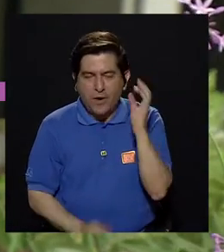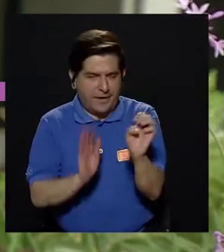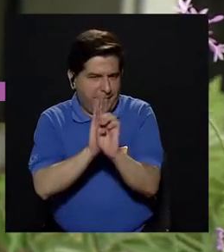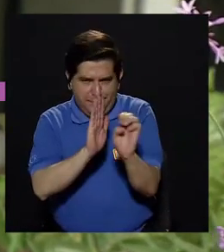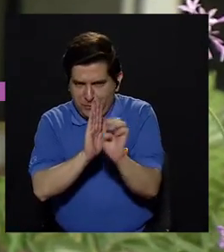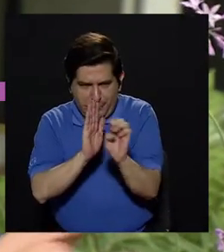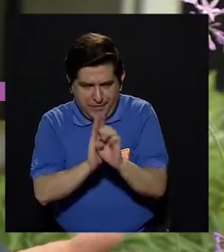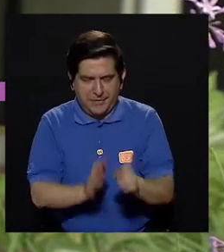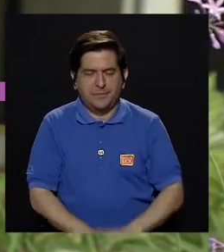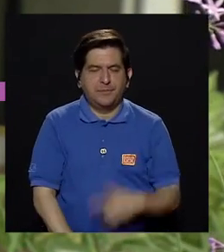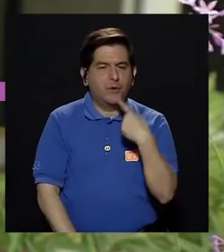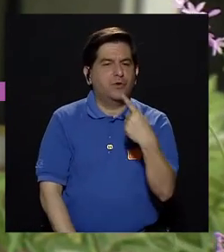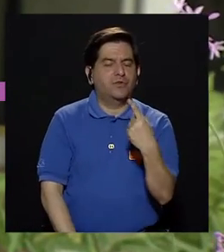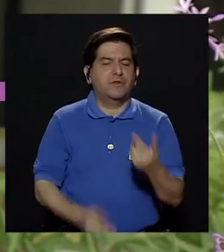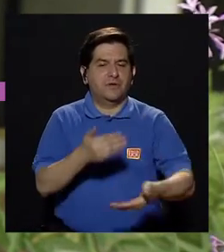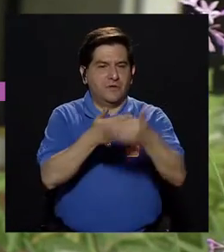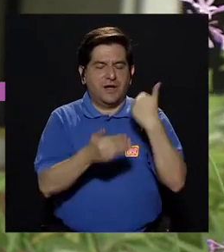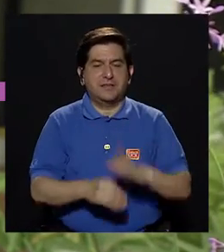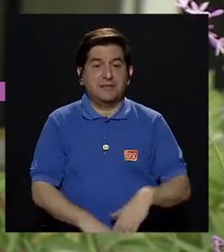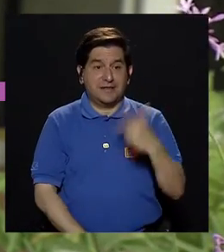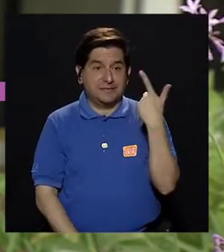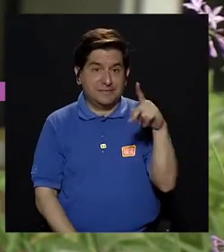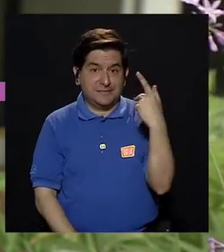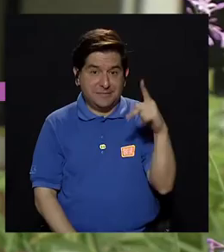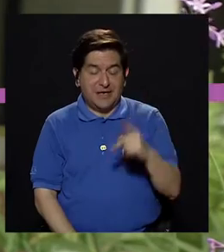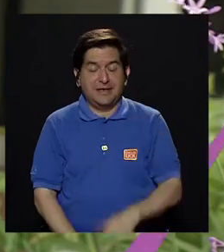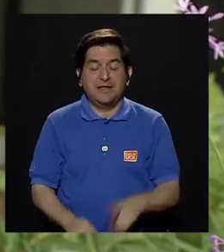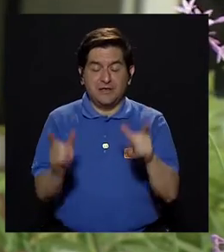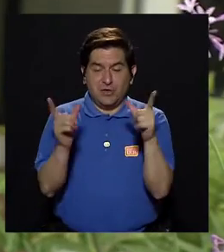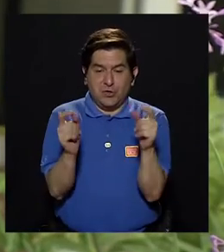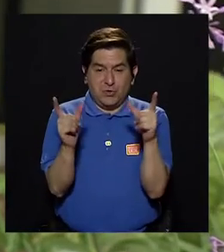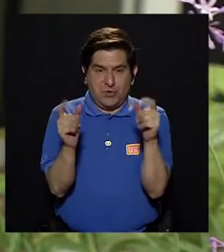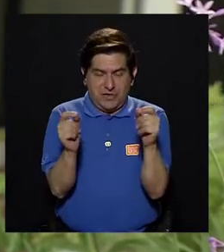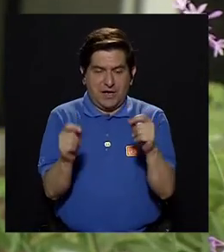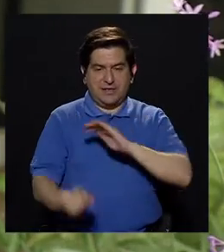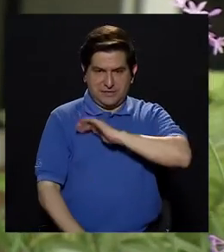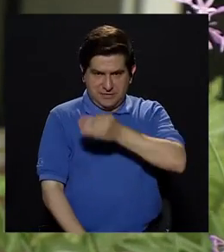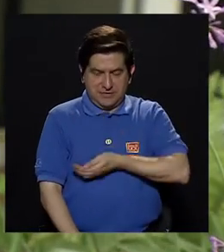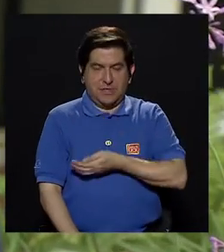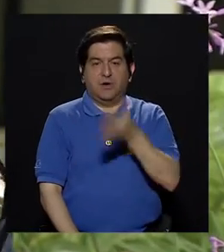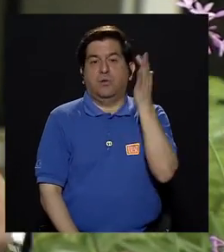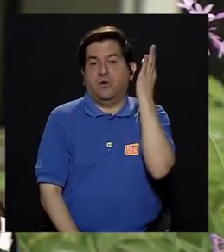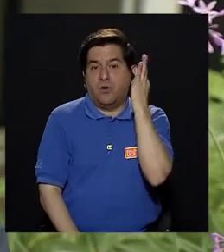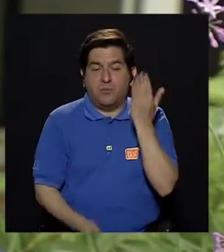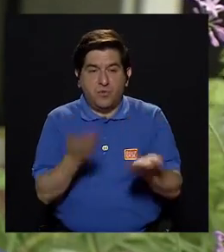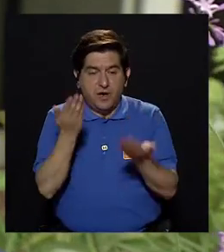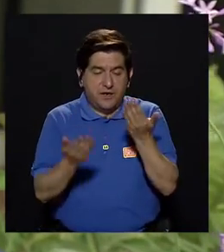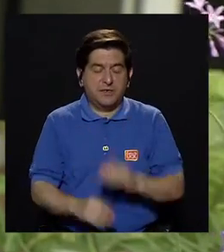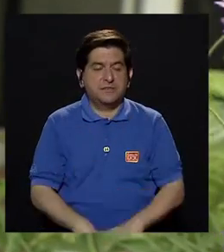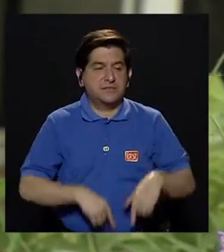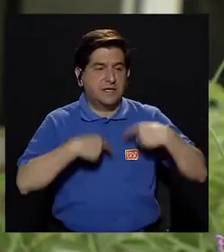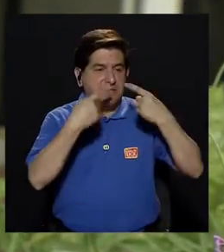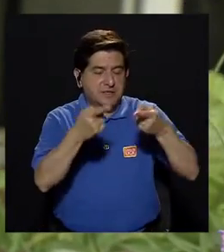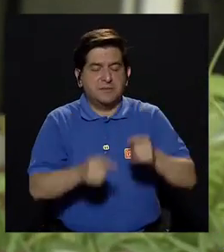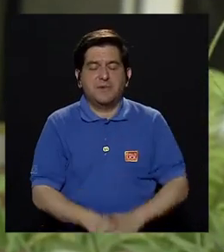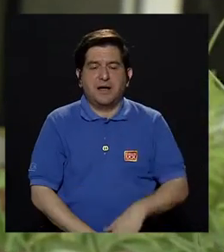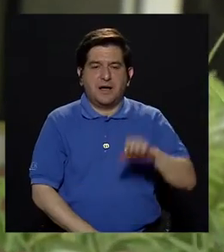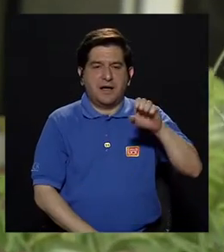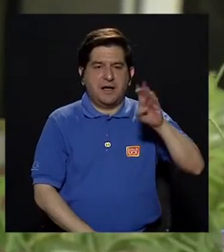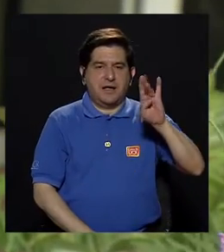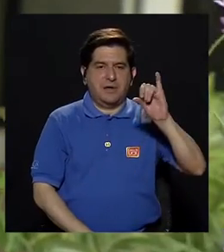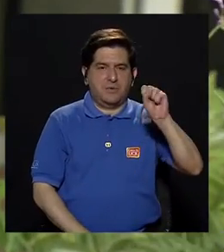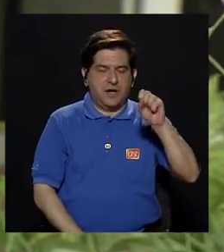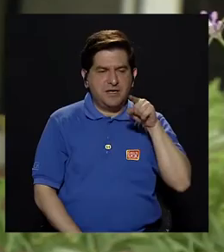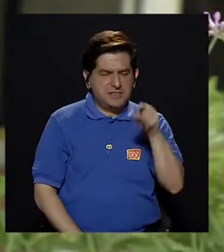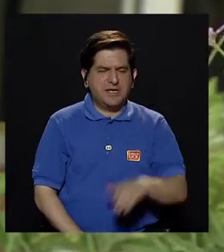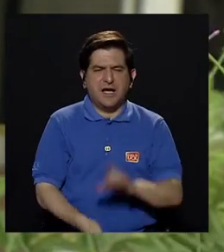por ejemplo, como usted lo menciona, tiene alto riesgo para cáncer de mama, o por ejemplo es una mujer en la que consulta le va y si el médico le detecta